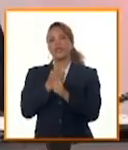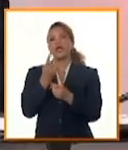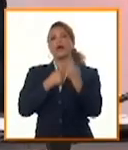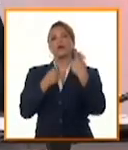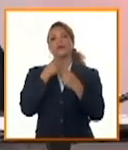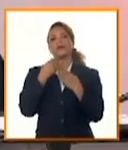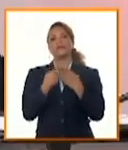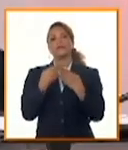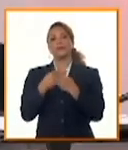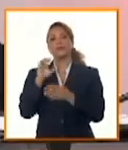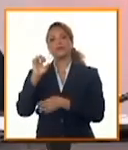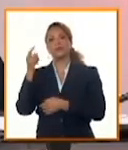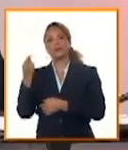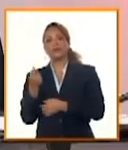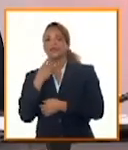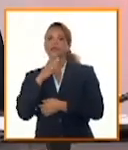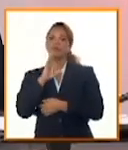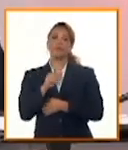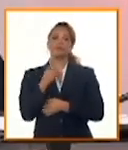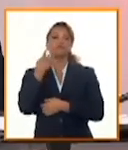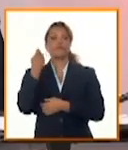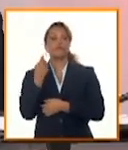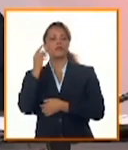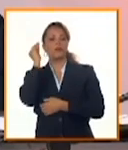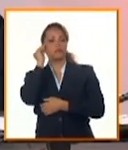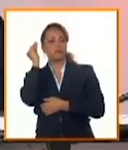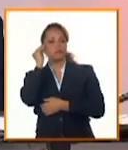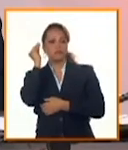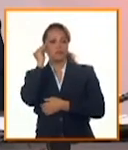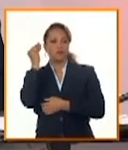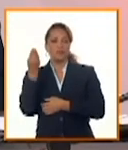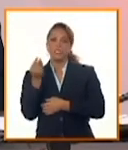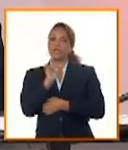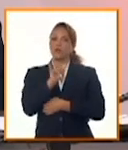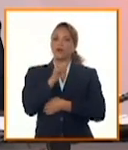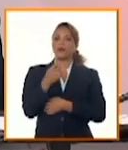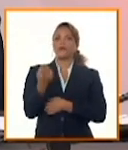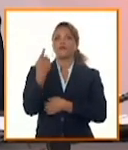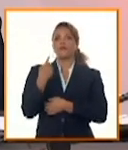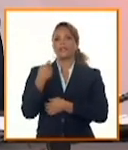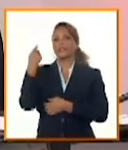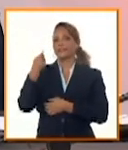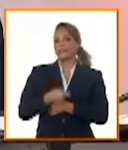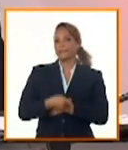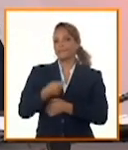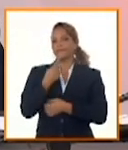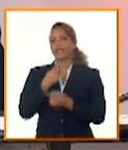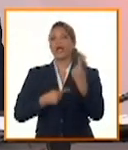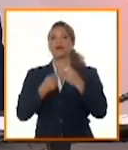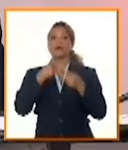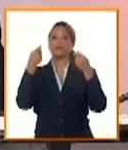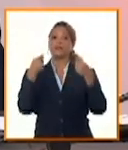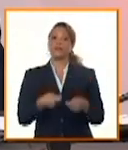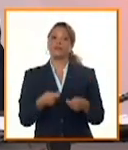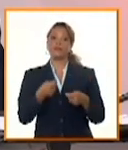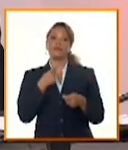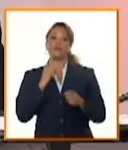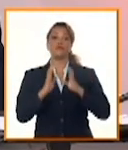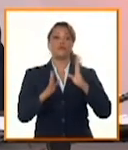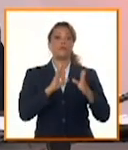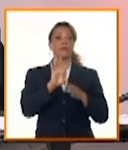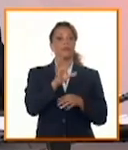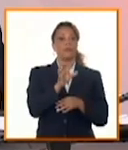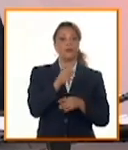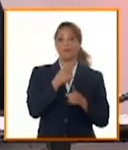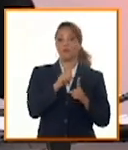escriben decía Bueno pero nos falta quizás conocimiento o nos falta también determinaciones hay determinaciones que no son parte del proceso de la